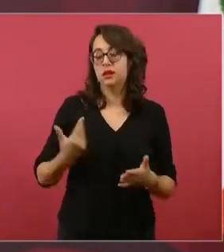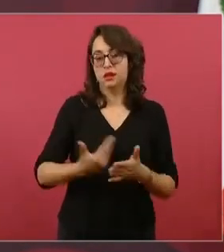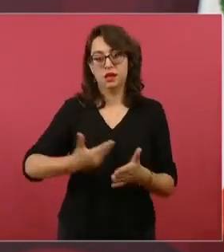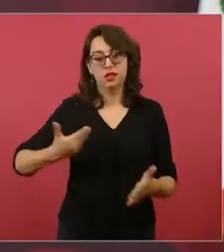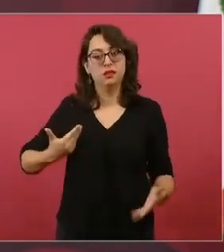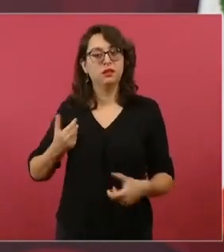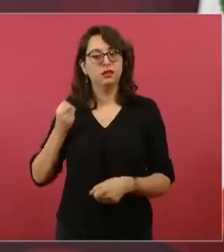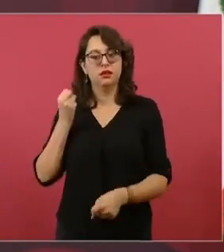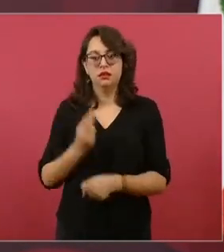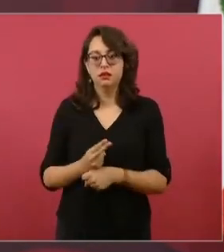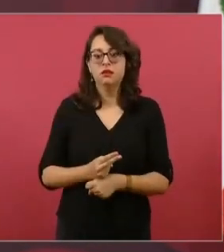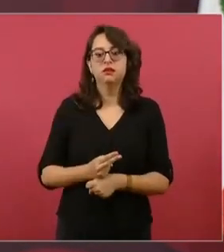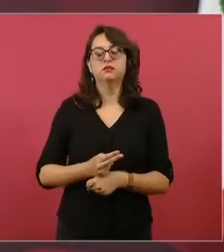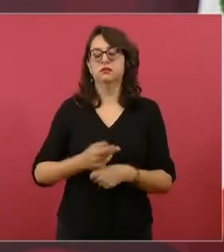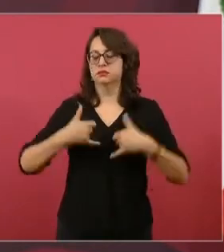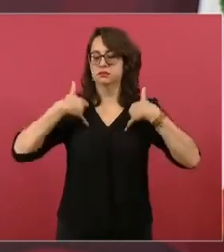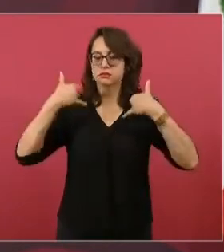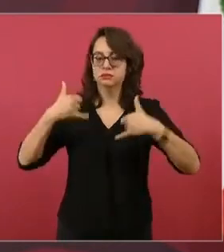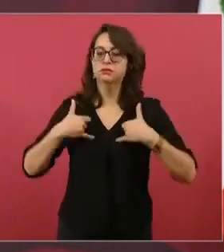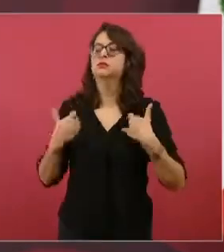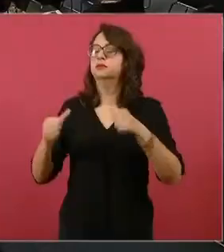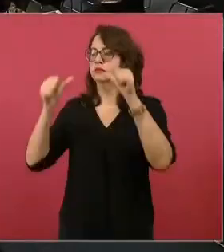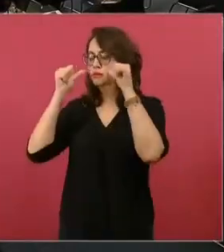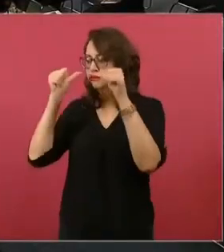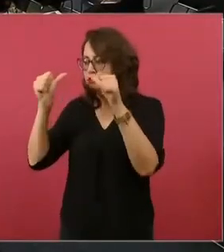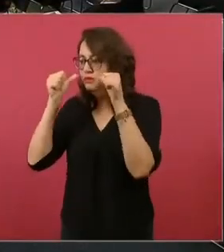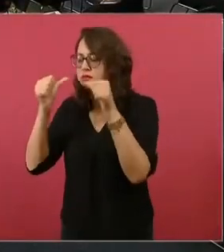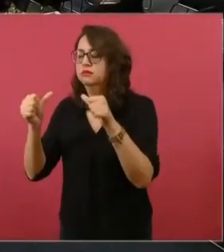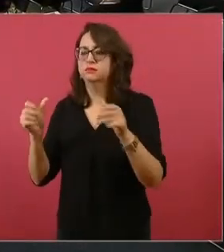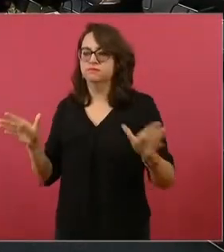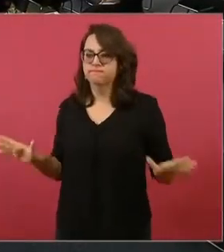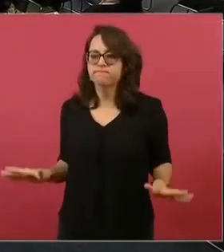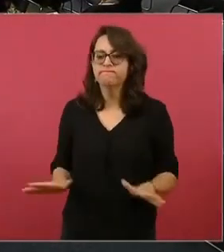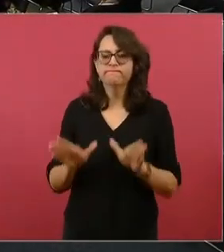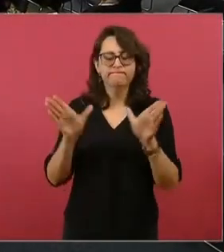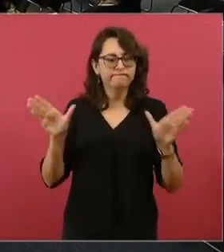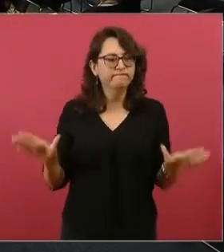Seguir atendiendo a los jóvenes, seguir fortaleciendo valores,